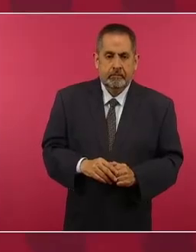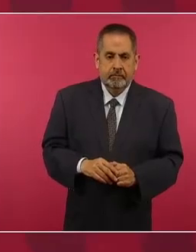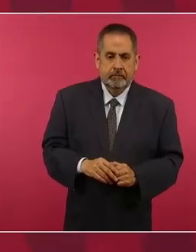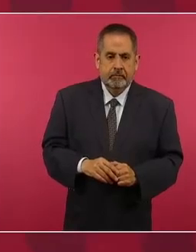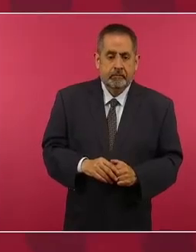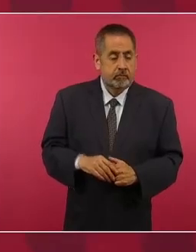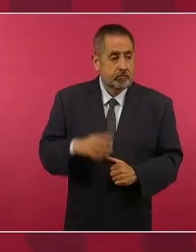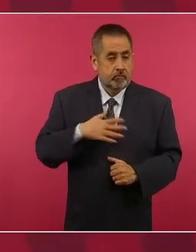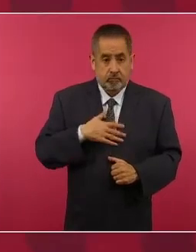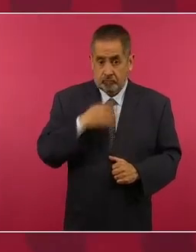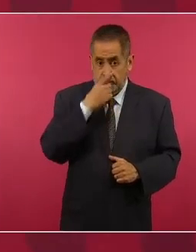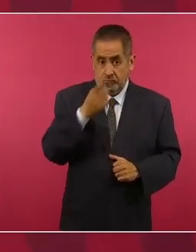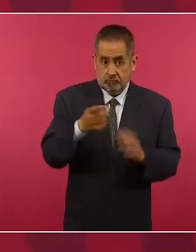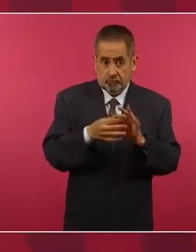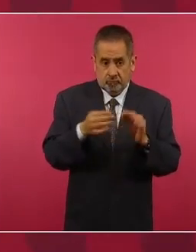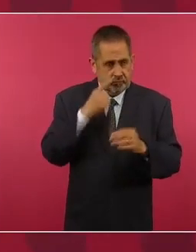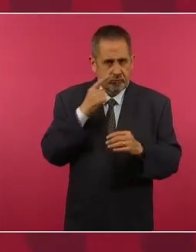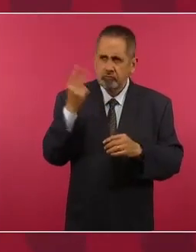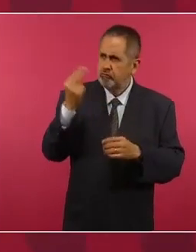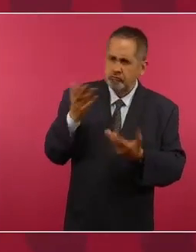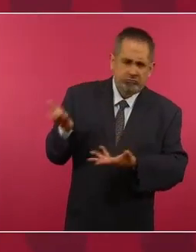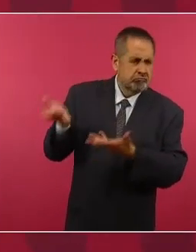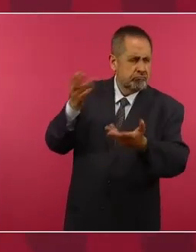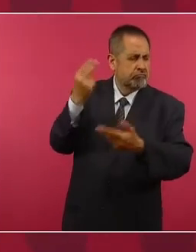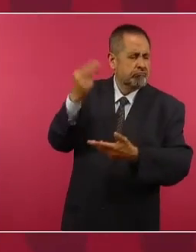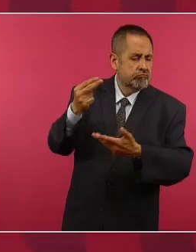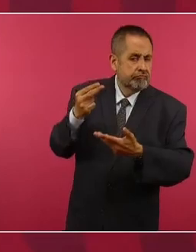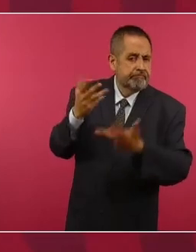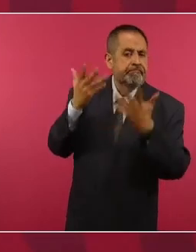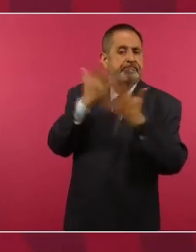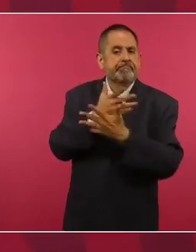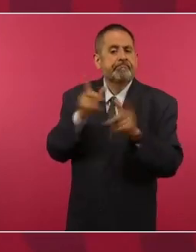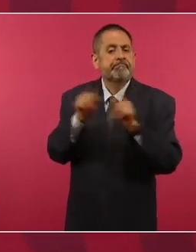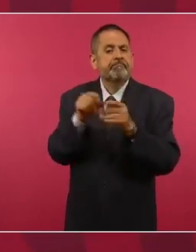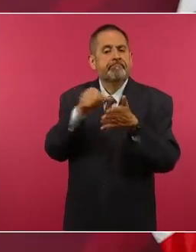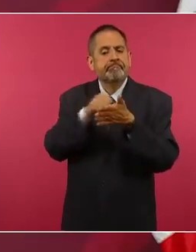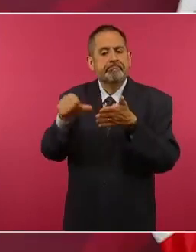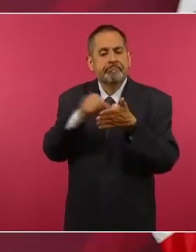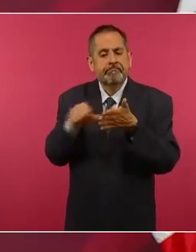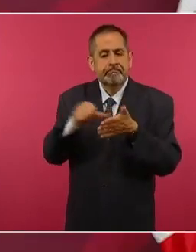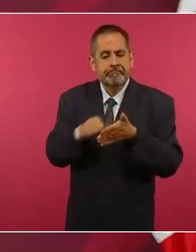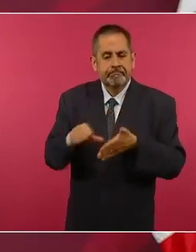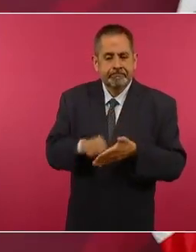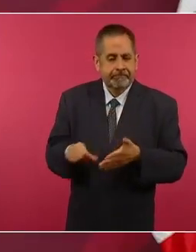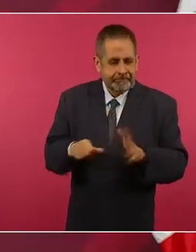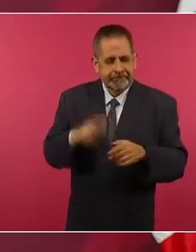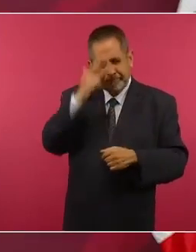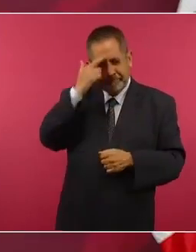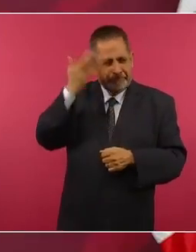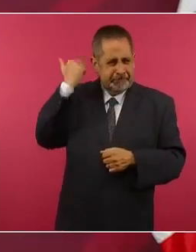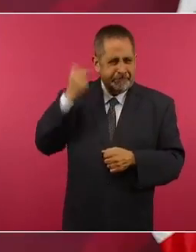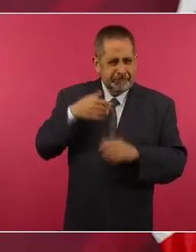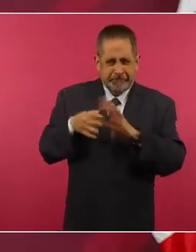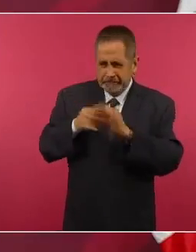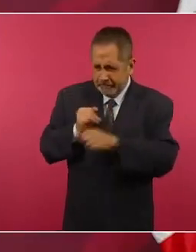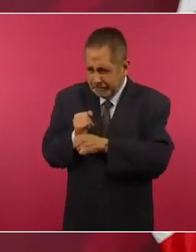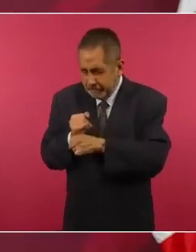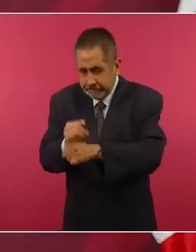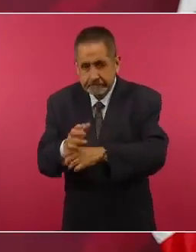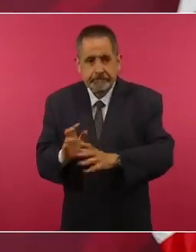yo dije, a ver, ahí están los nombres, estos son los responsables de acuerdo a la